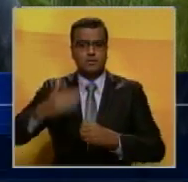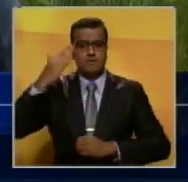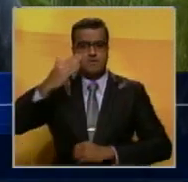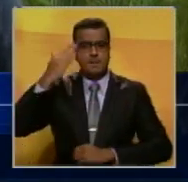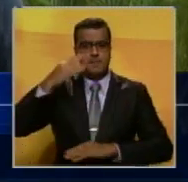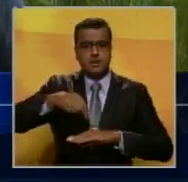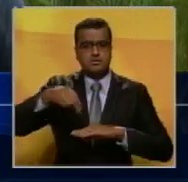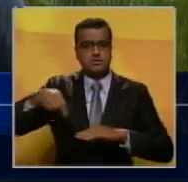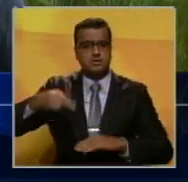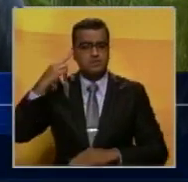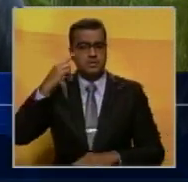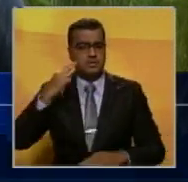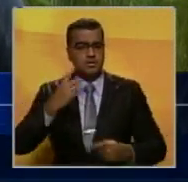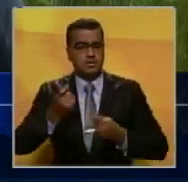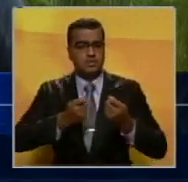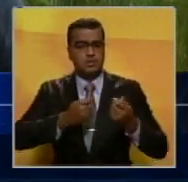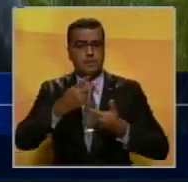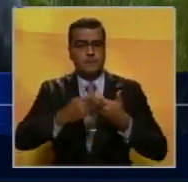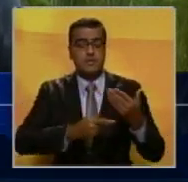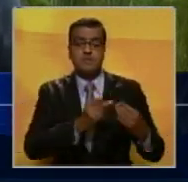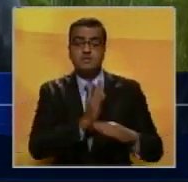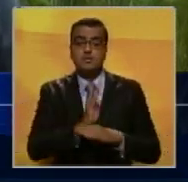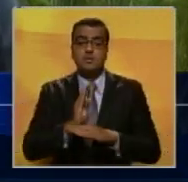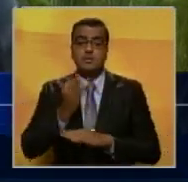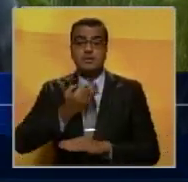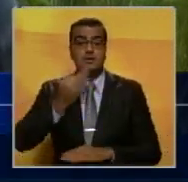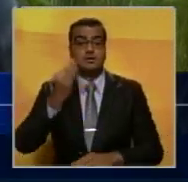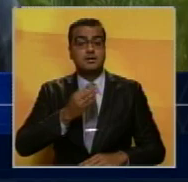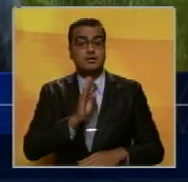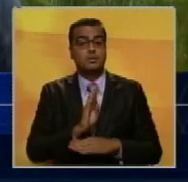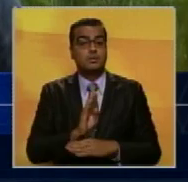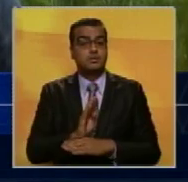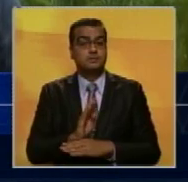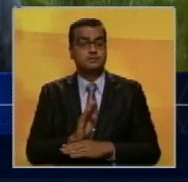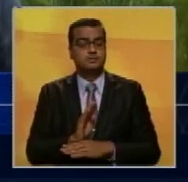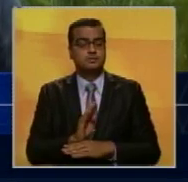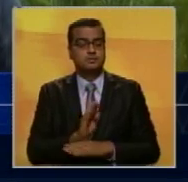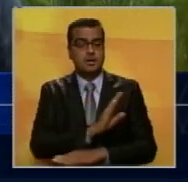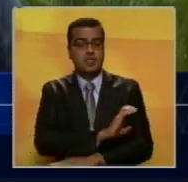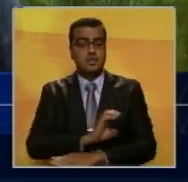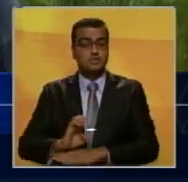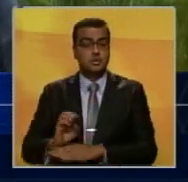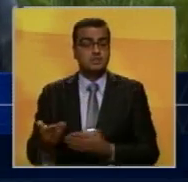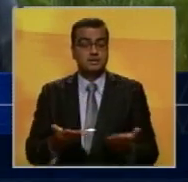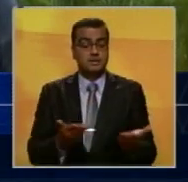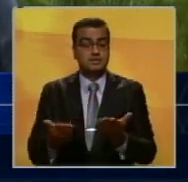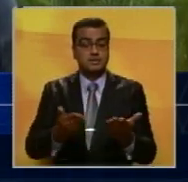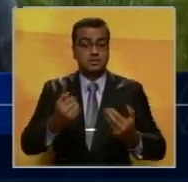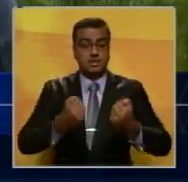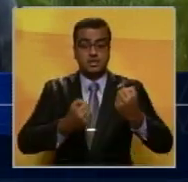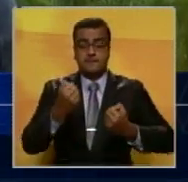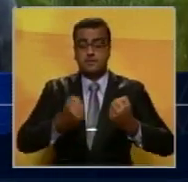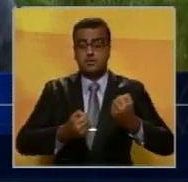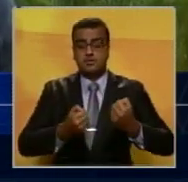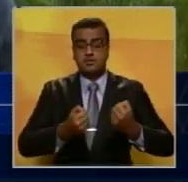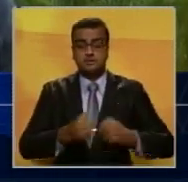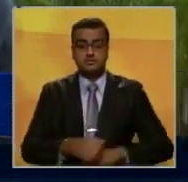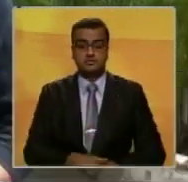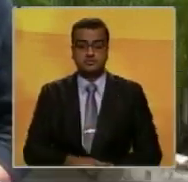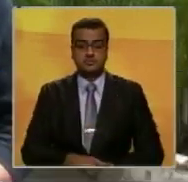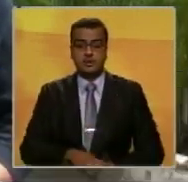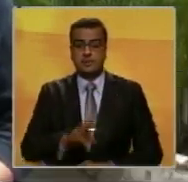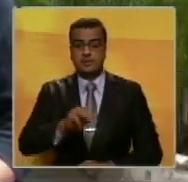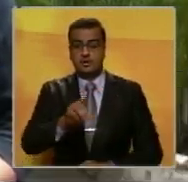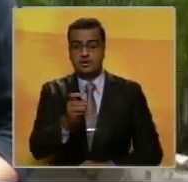Armada Nacional coordinan un plan de seguridad para garantizar el resguardo en las estaciones de servicio y el transporte de distribución.